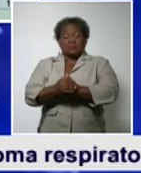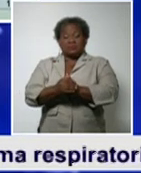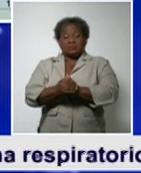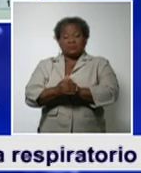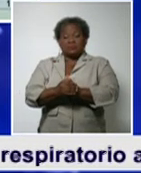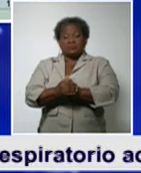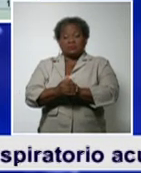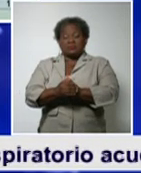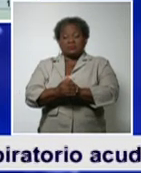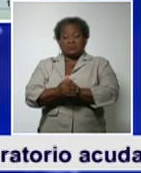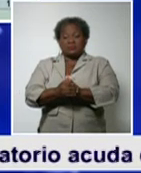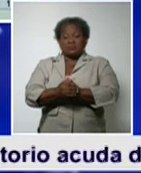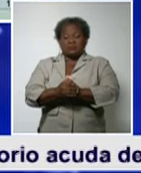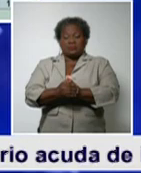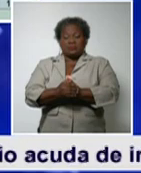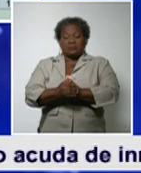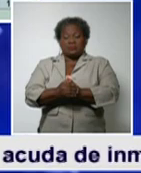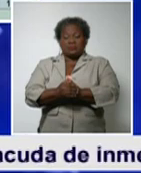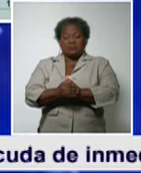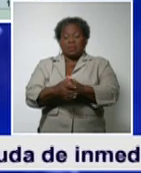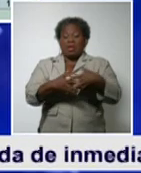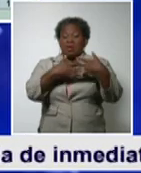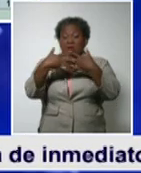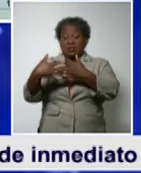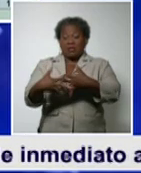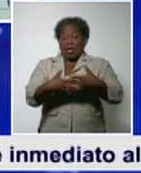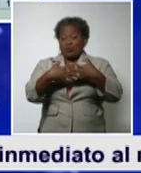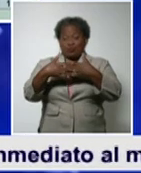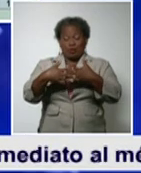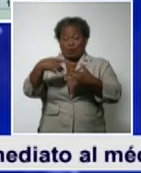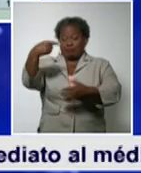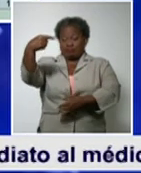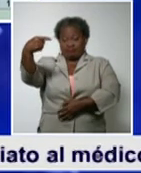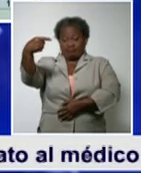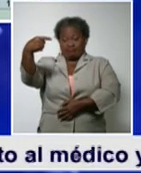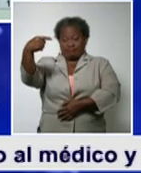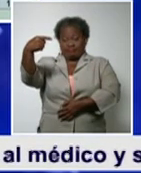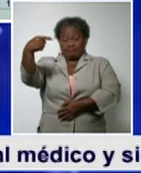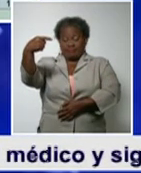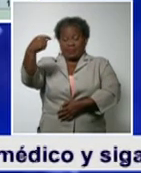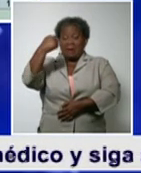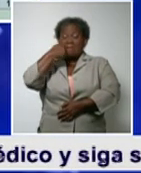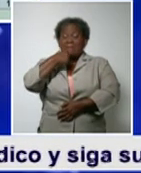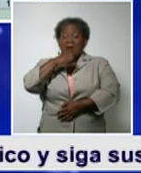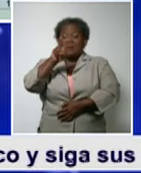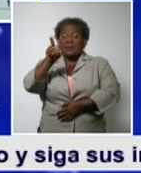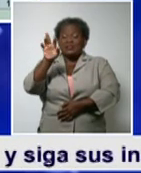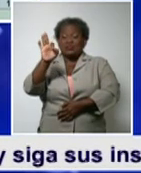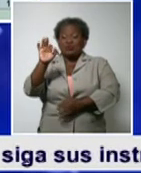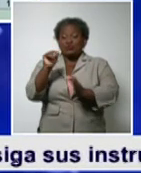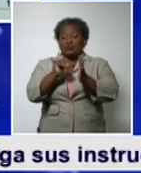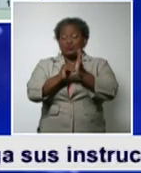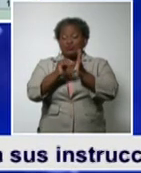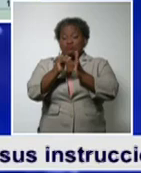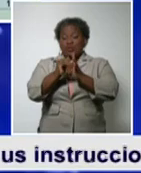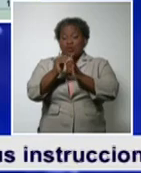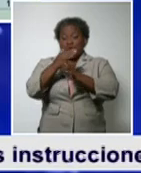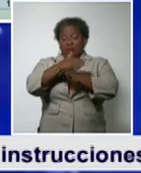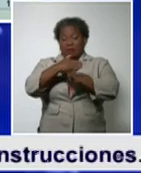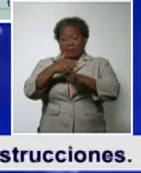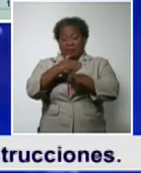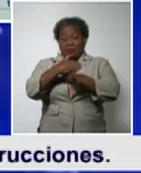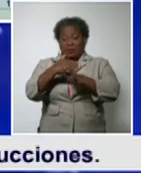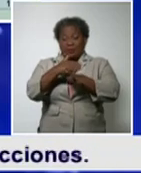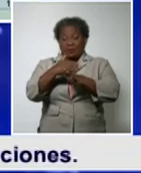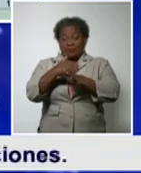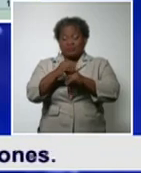afectación. Estados Unidos a la cabeza, con más de 28 millones y medio de casos,